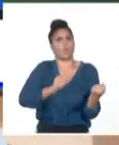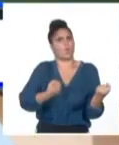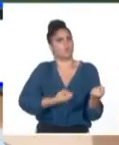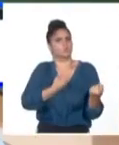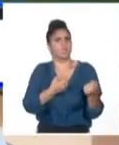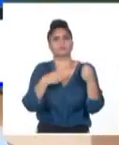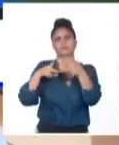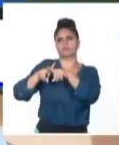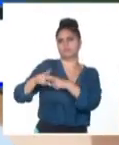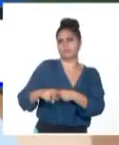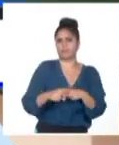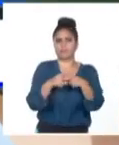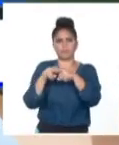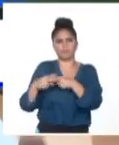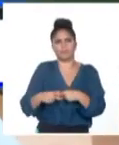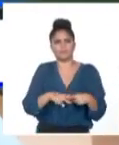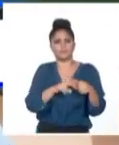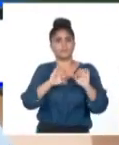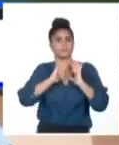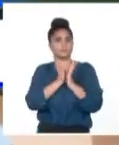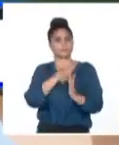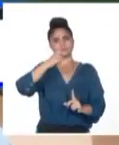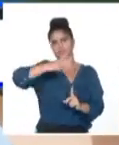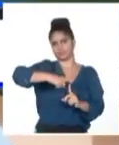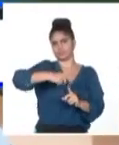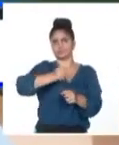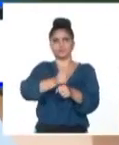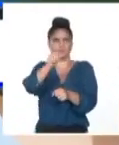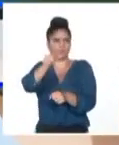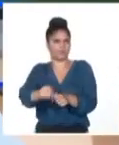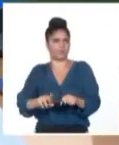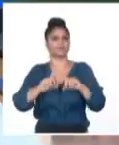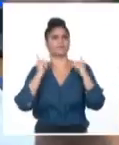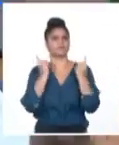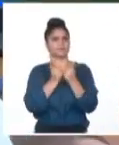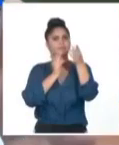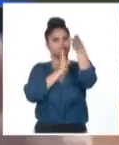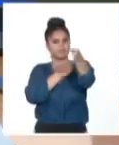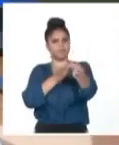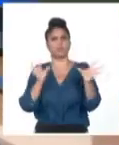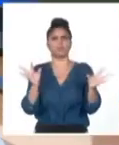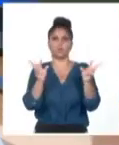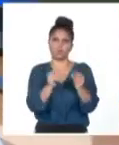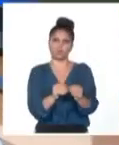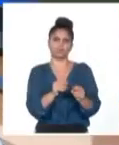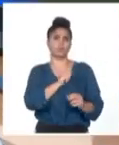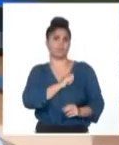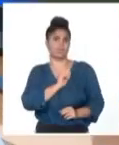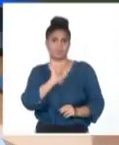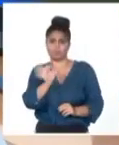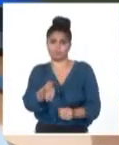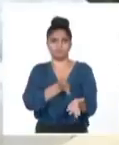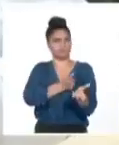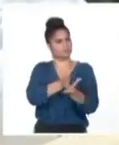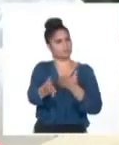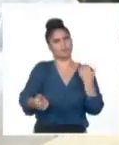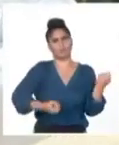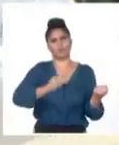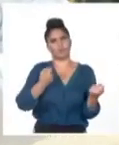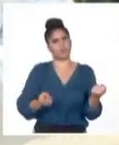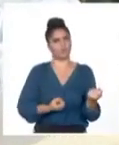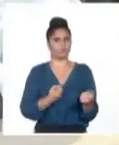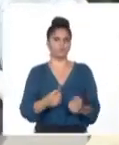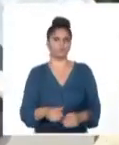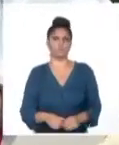como todos los técnicos, los trabajadores, obreros, todos estamos unidos y queremos que esto siga adelante.